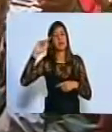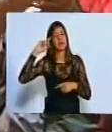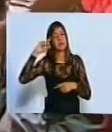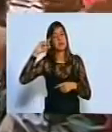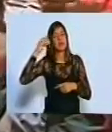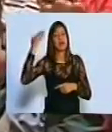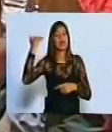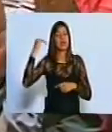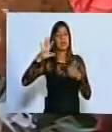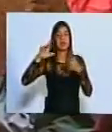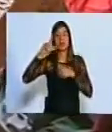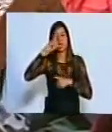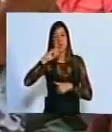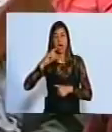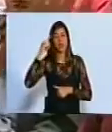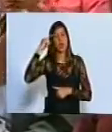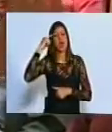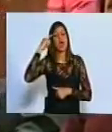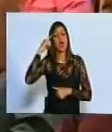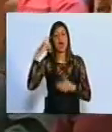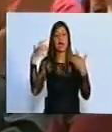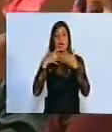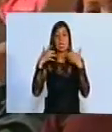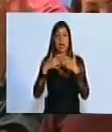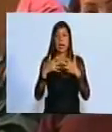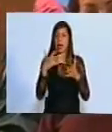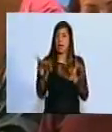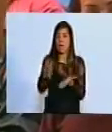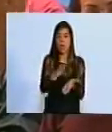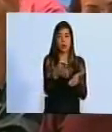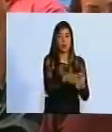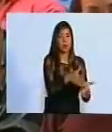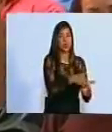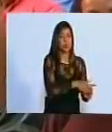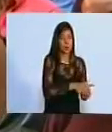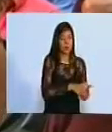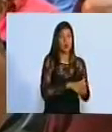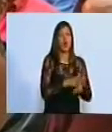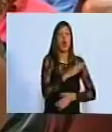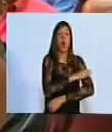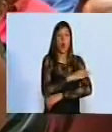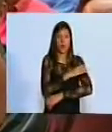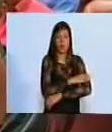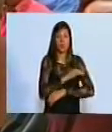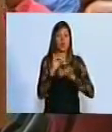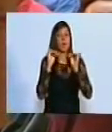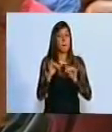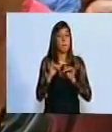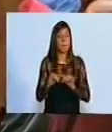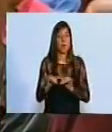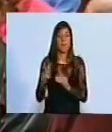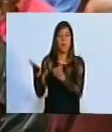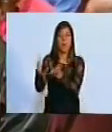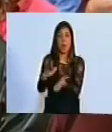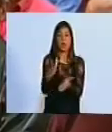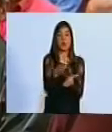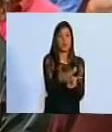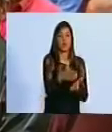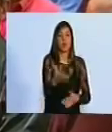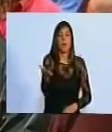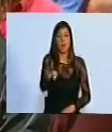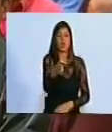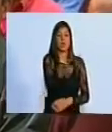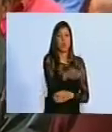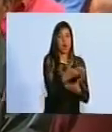hace 60 años se derramó sangre y que durante la Cuarta República siguió sucediendo el derramamiento de sangre de todos